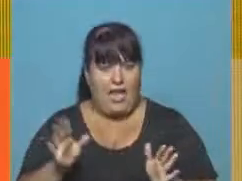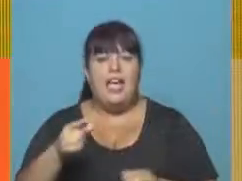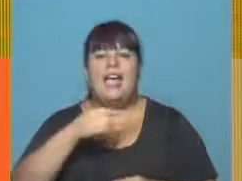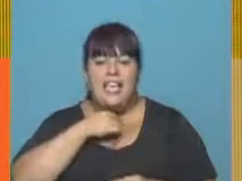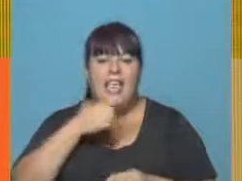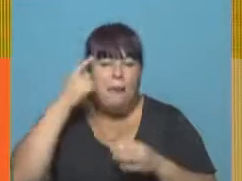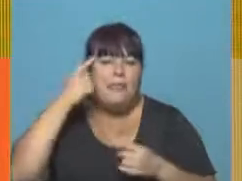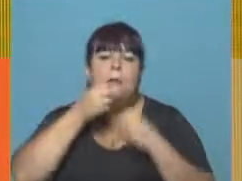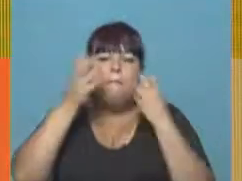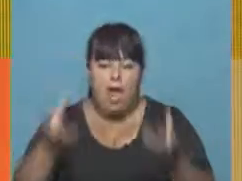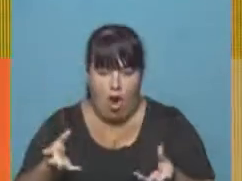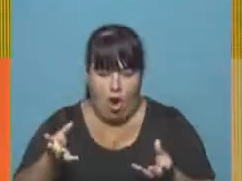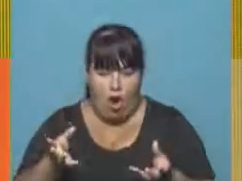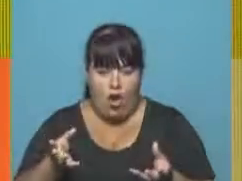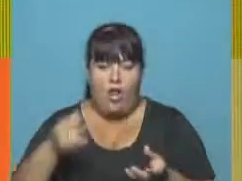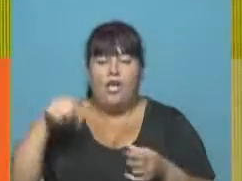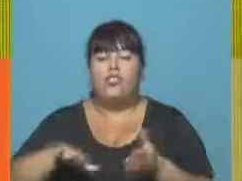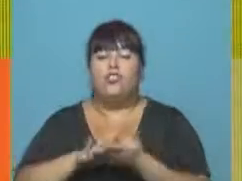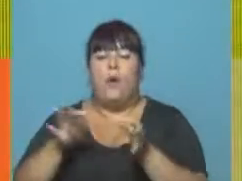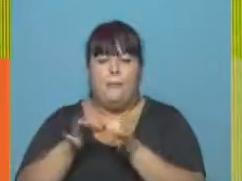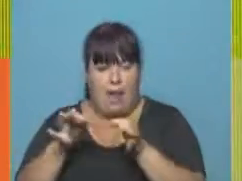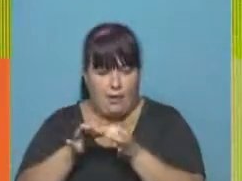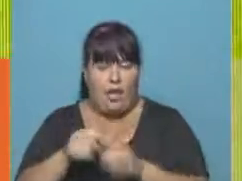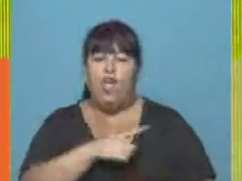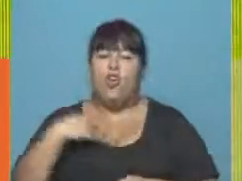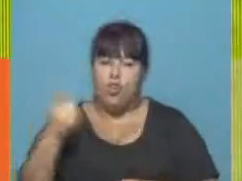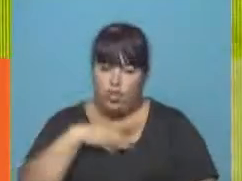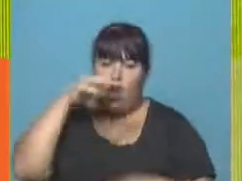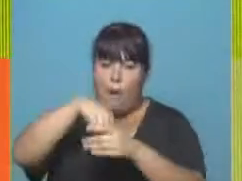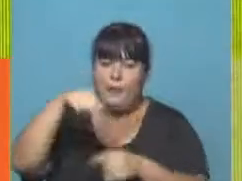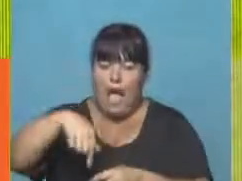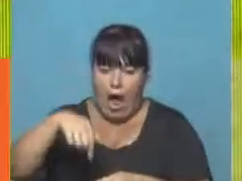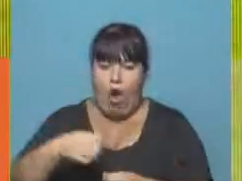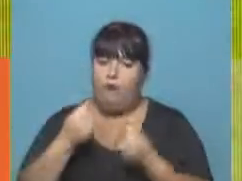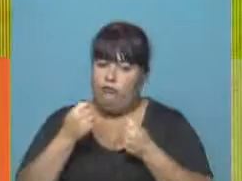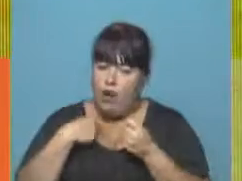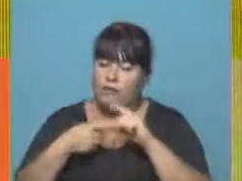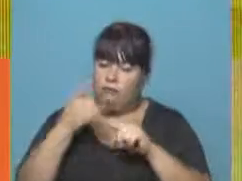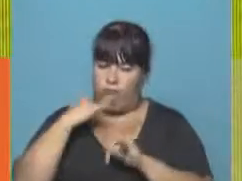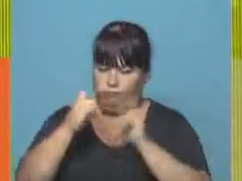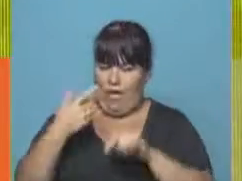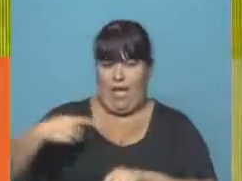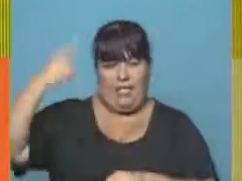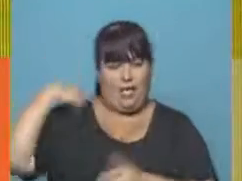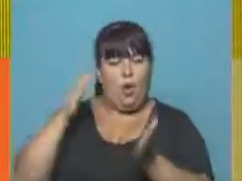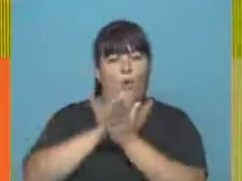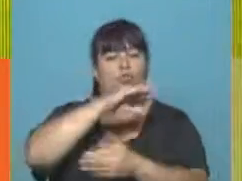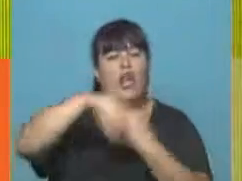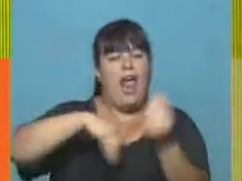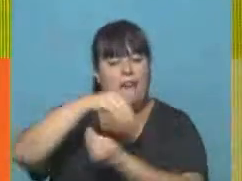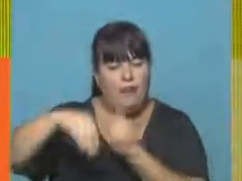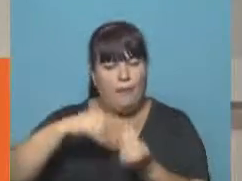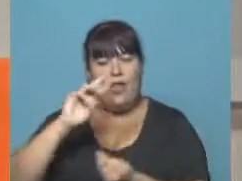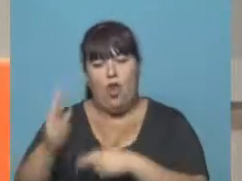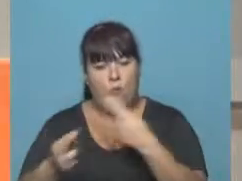creamos conveniente en Malvinas. Nosotros estamos involucrados ahora fuertemente, y lo hablamos antes de ayer, con los familiares de